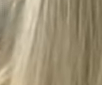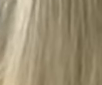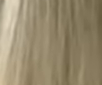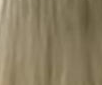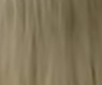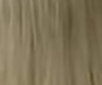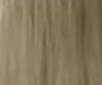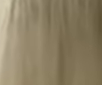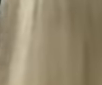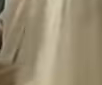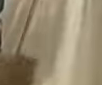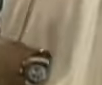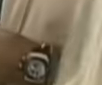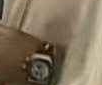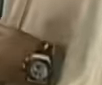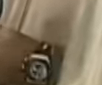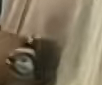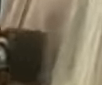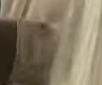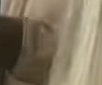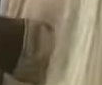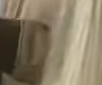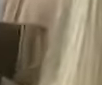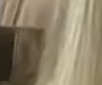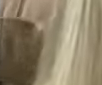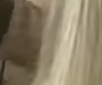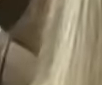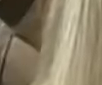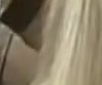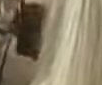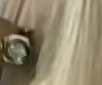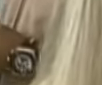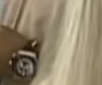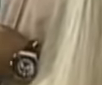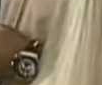nación. Asimismo, podemos destacar a esta hora lo que fue